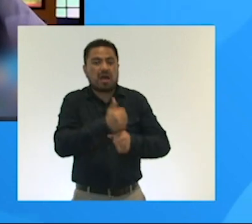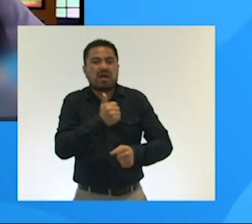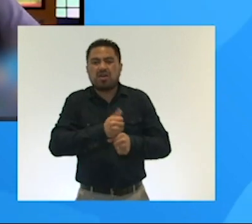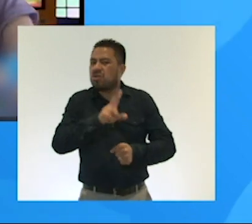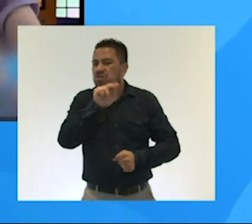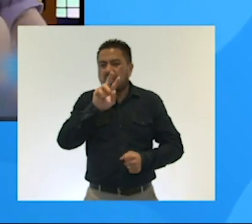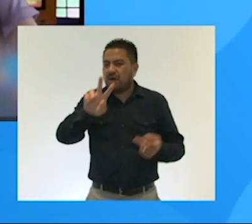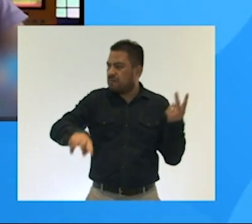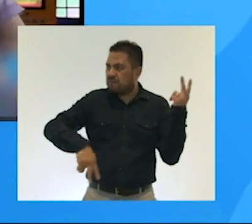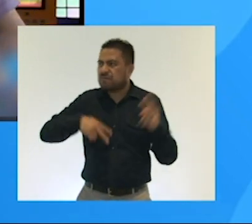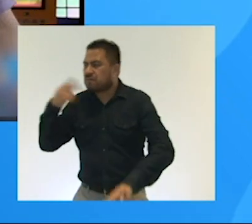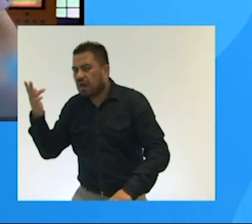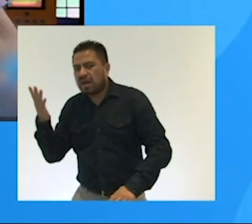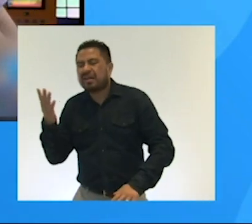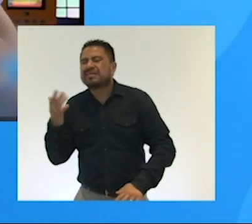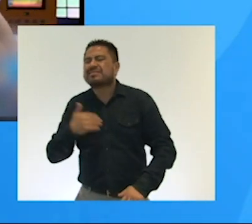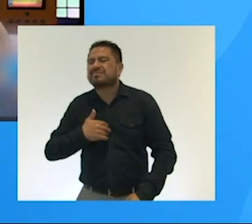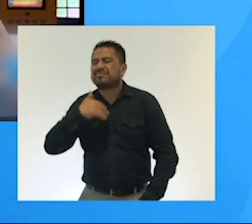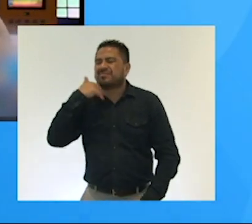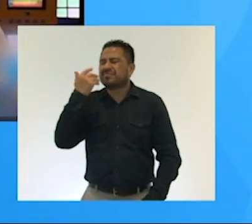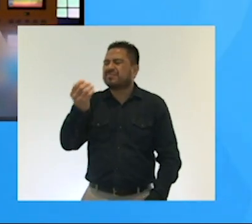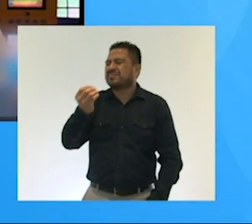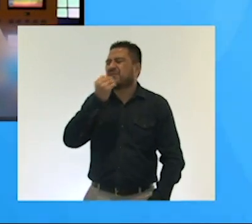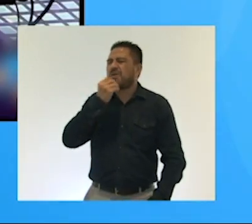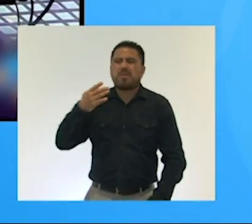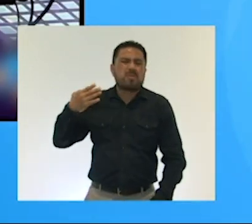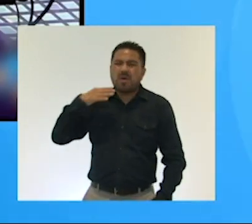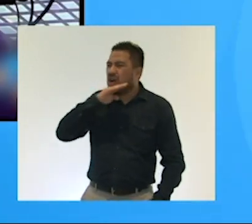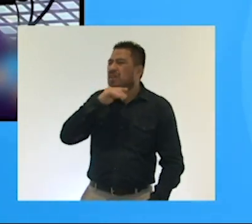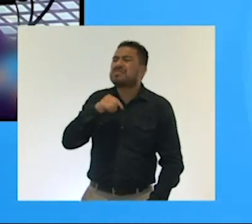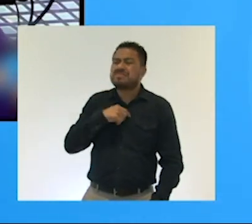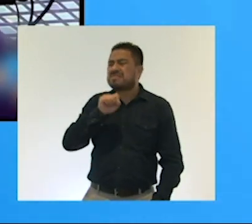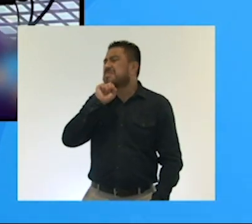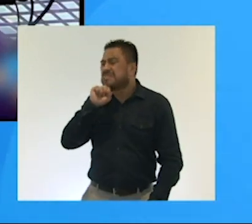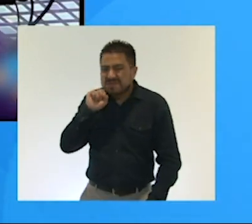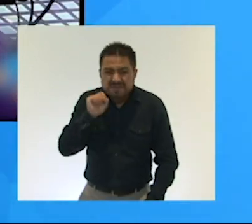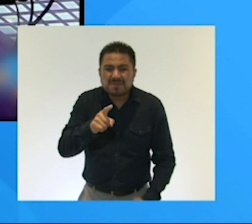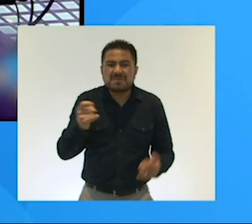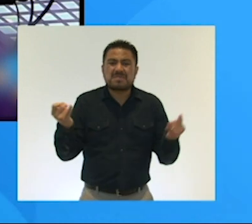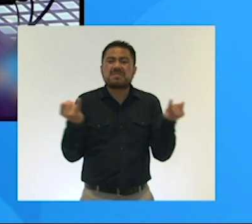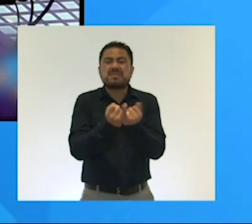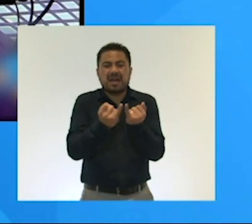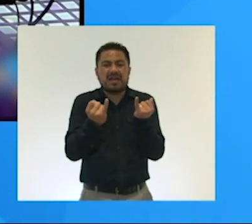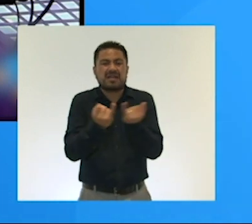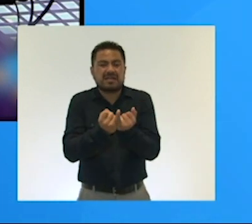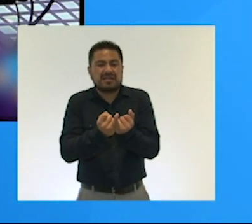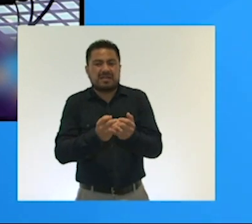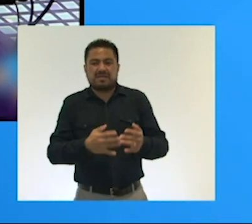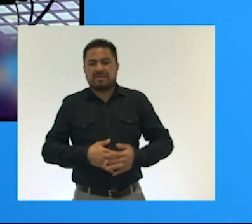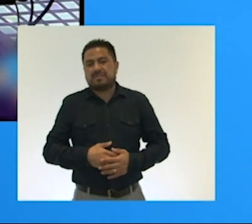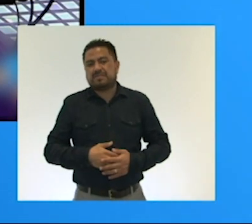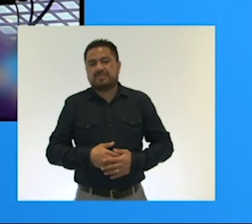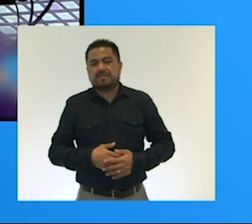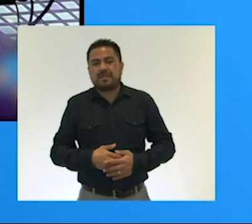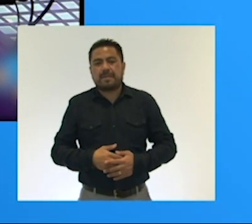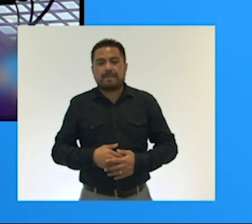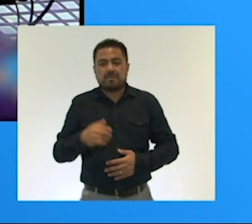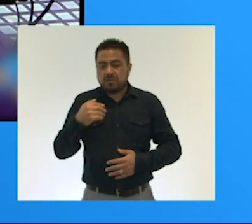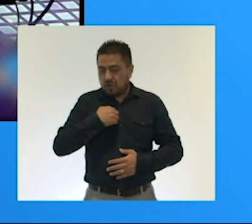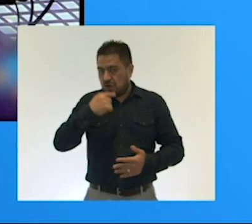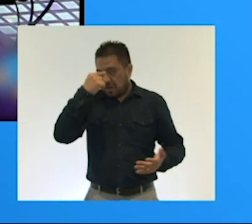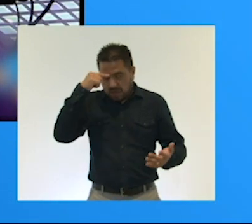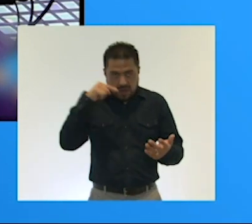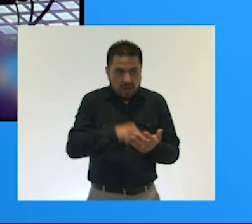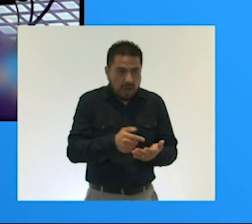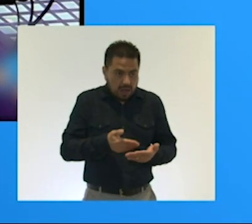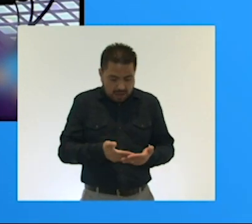ir? Ay, pero yo quería comer pozole. Yo también, Staff. Ay, yo creo que